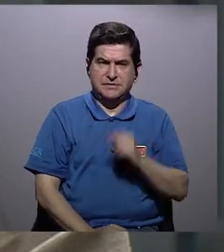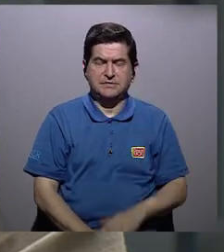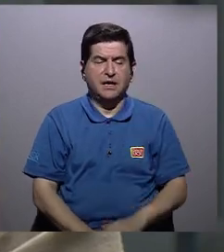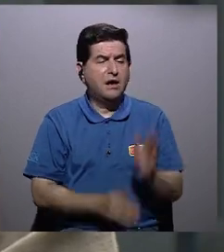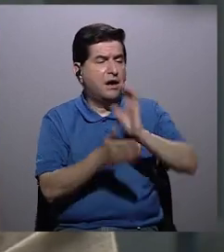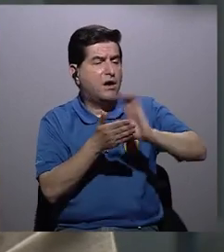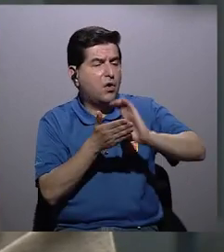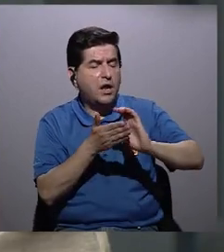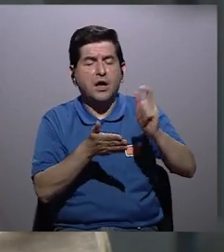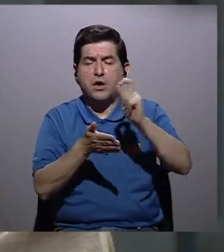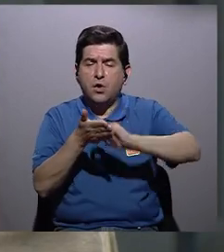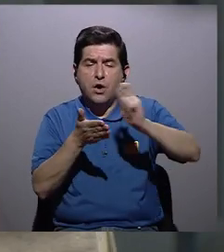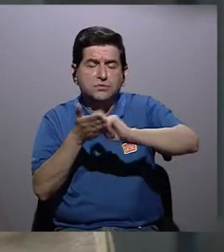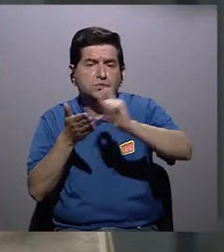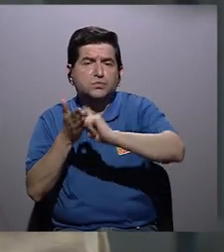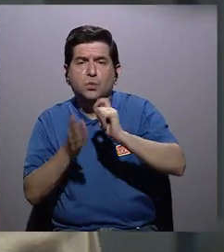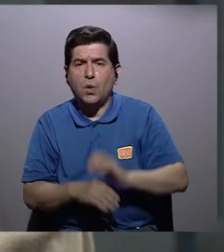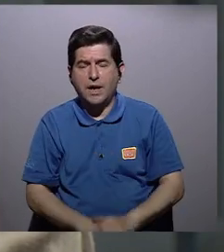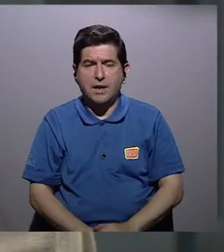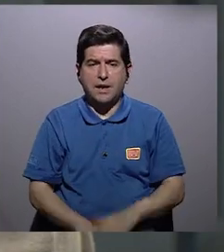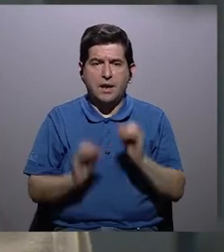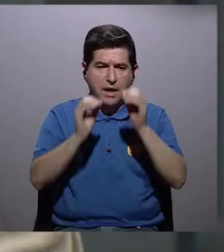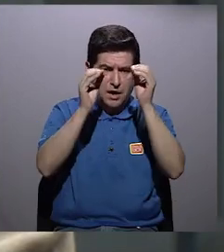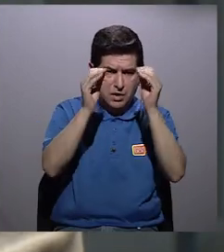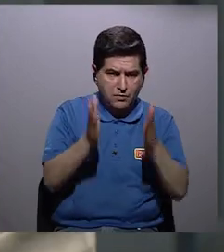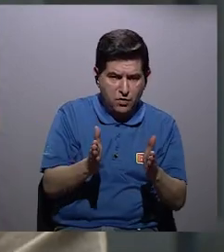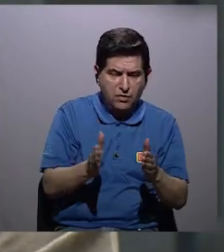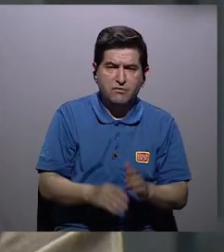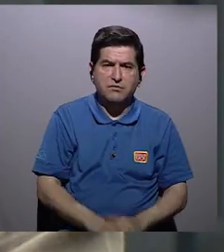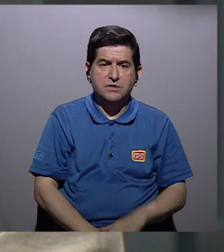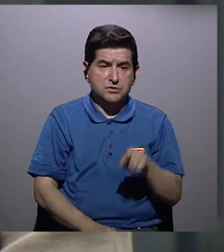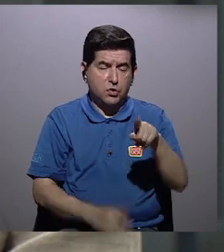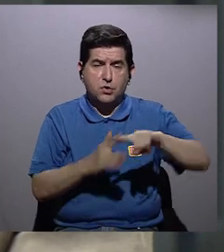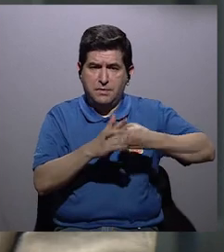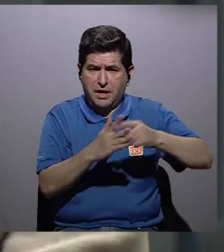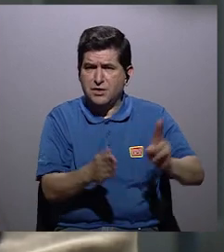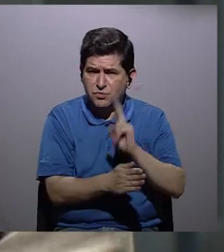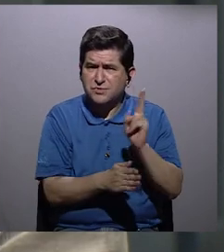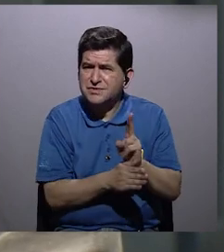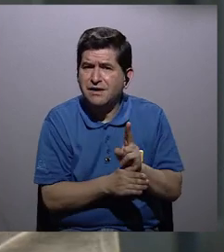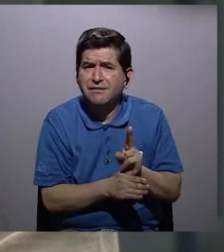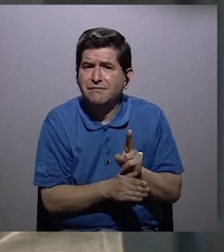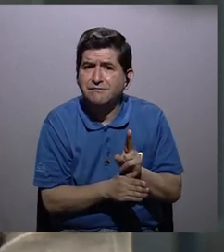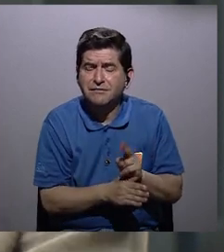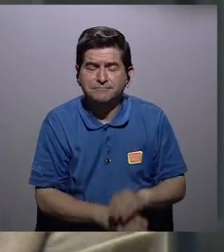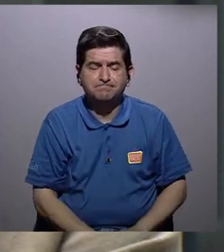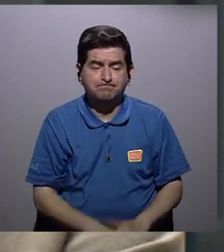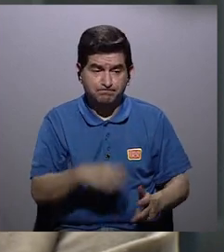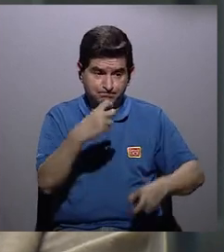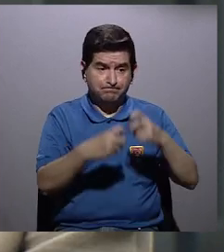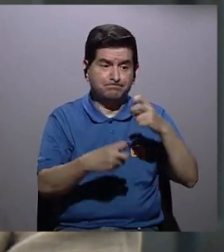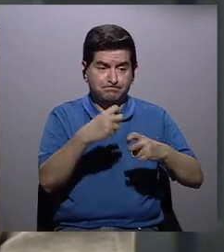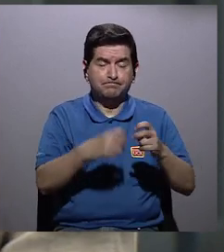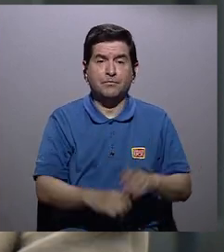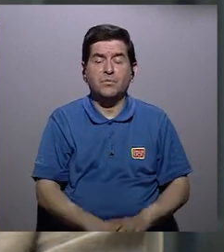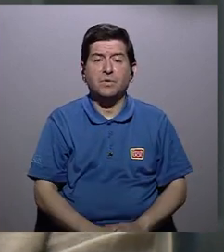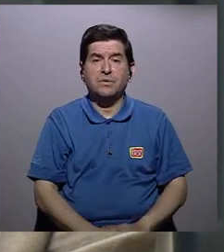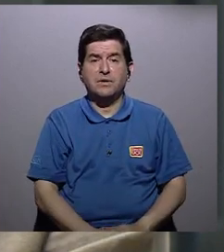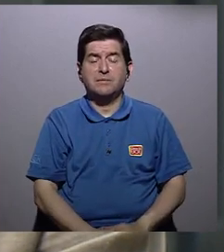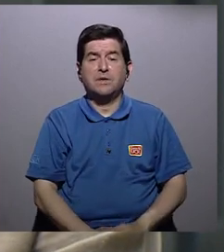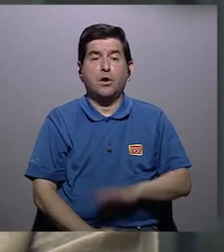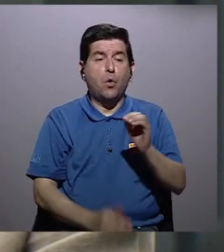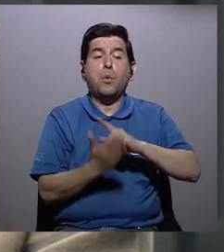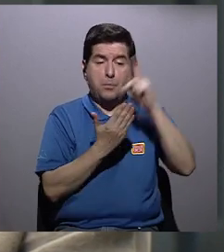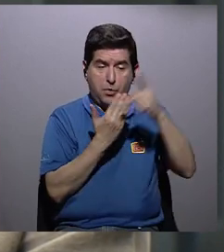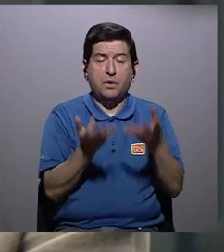en los colegios, en las escuelas como maestros con estos dispositivos. Sabemos que hay programas muy importantes del Ministerio de